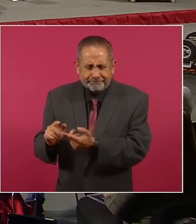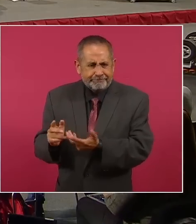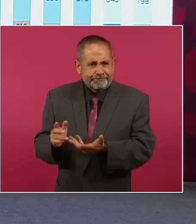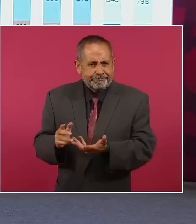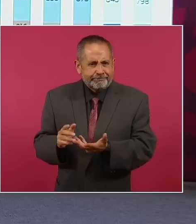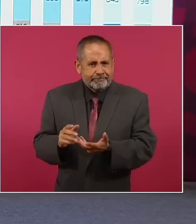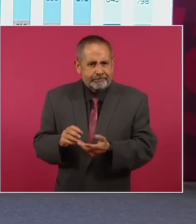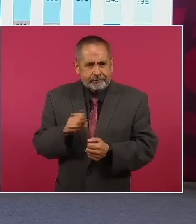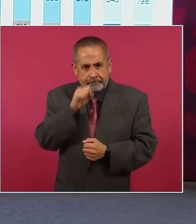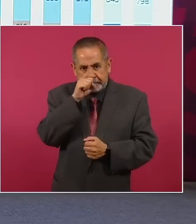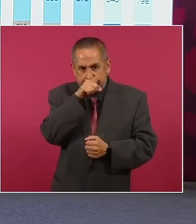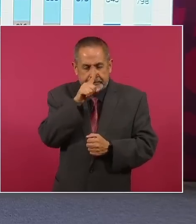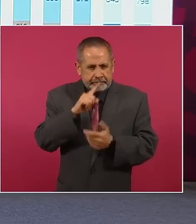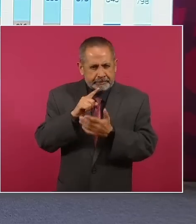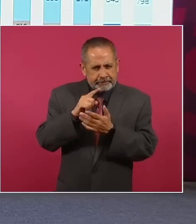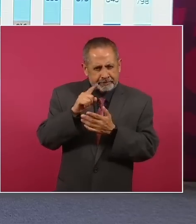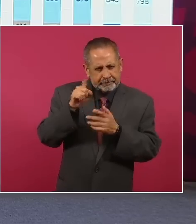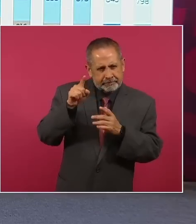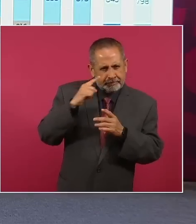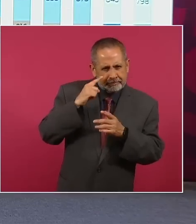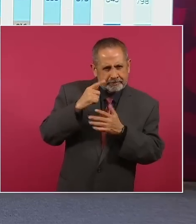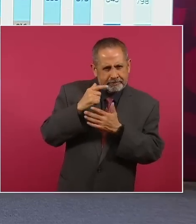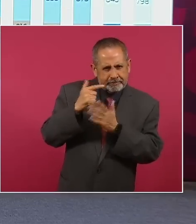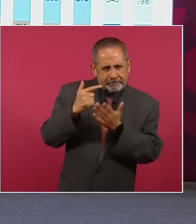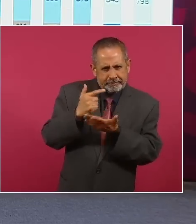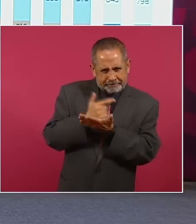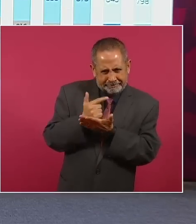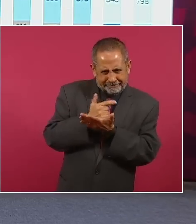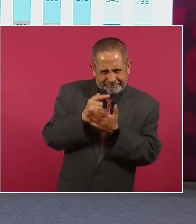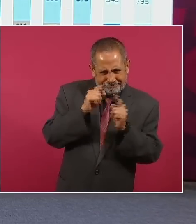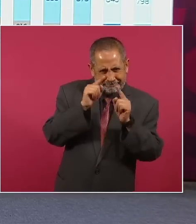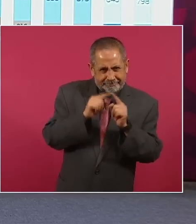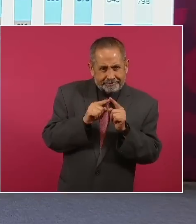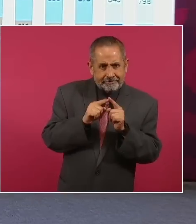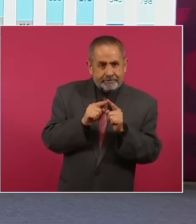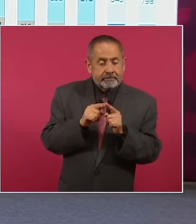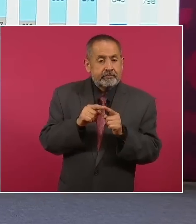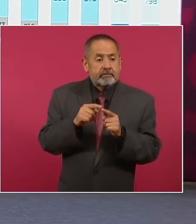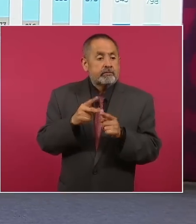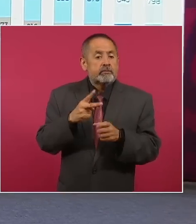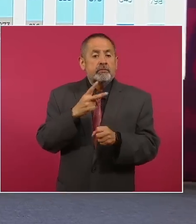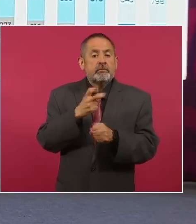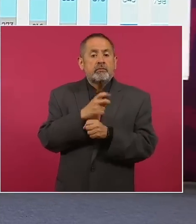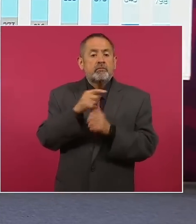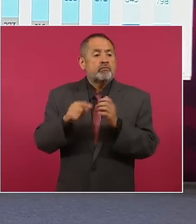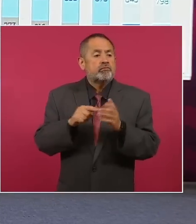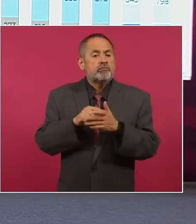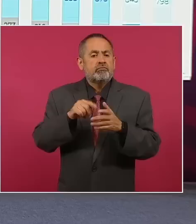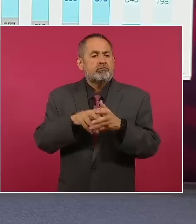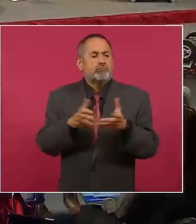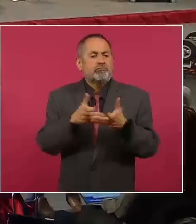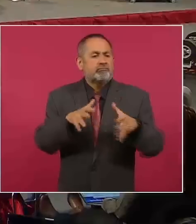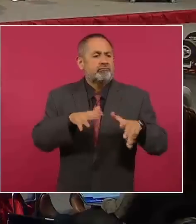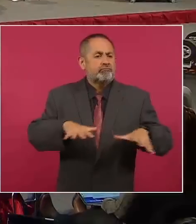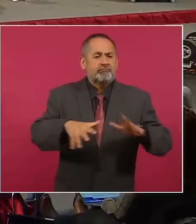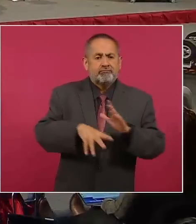este segmento gris que se refiere al segundo campo más importante en Pemex, que es